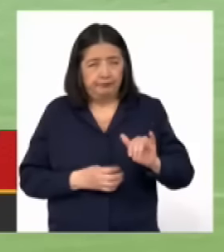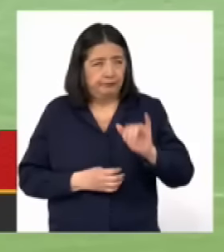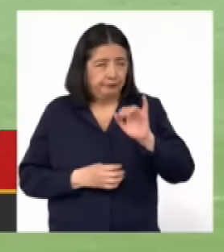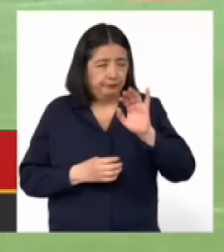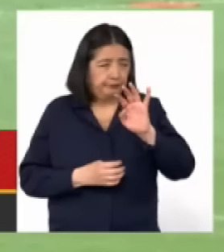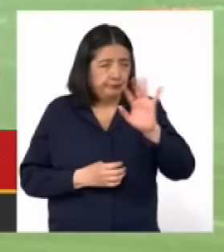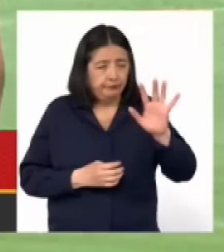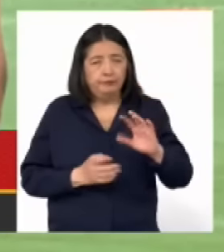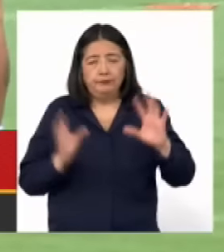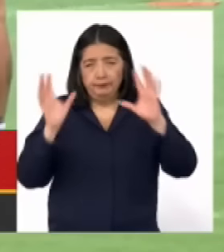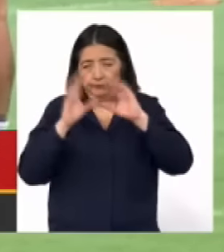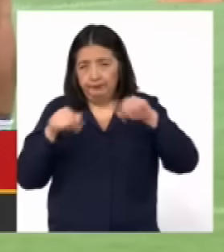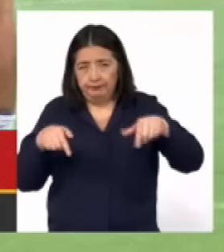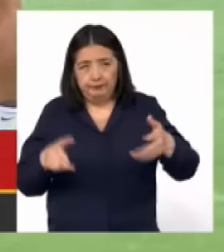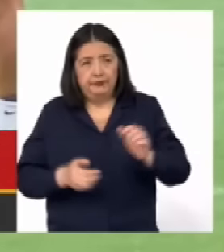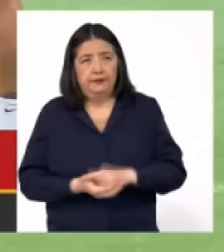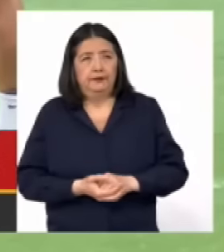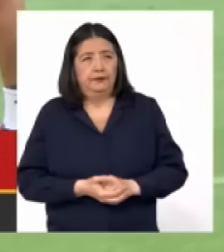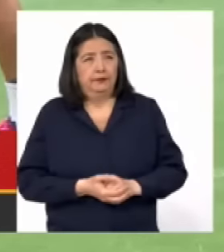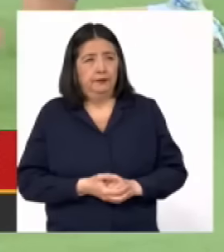9:45 de la noche aquí todavía.